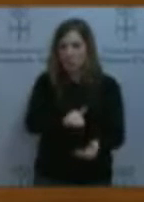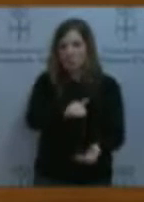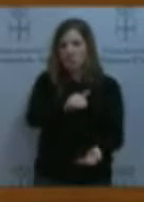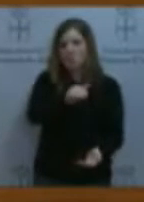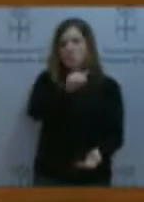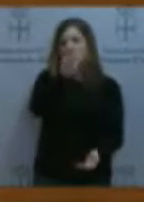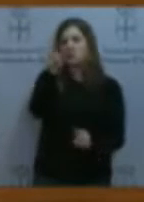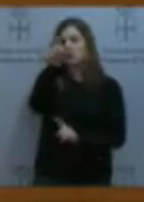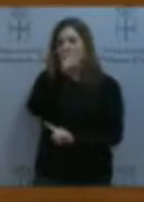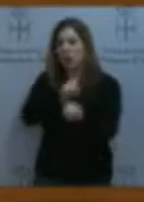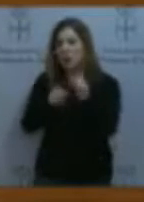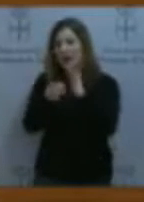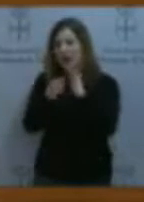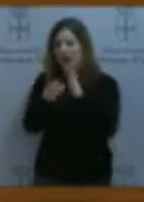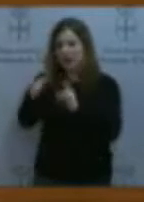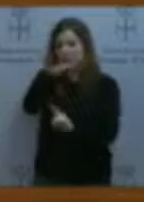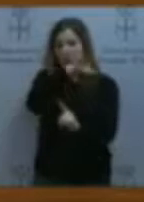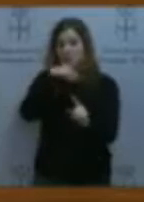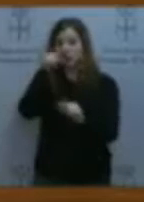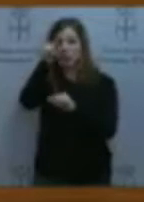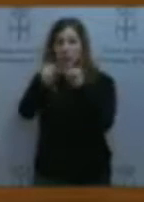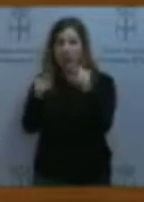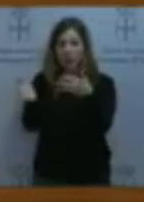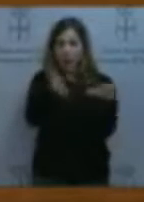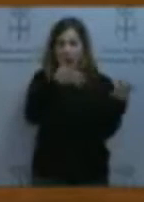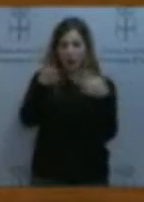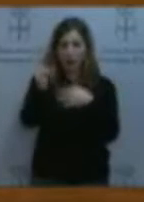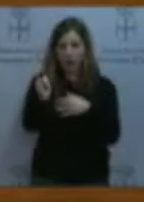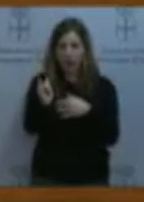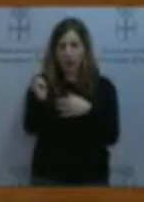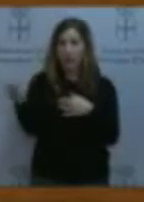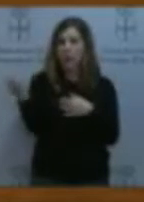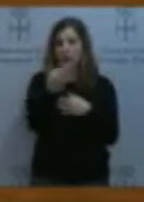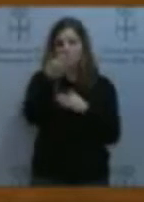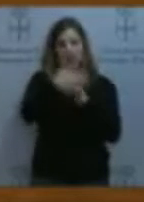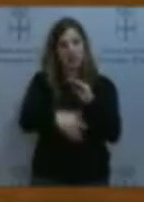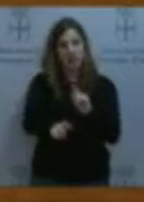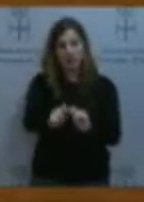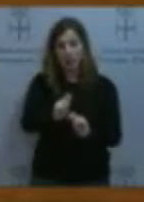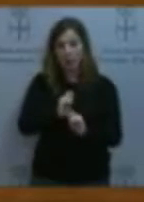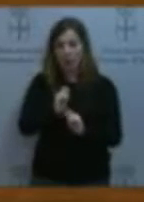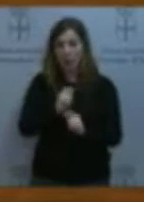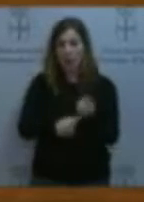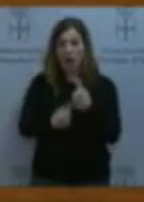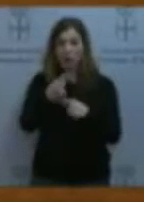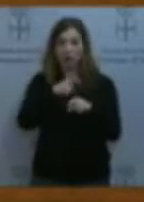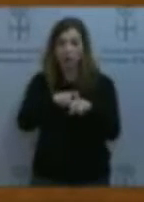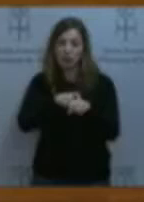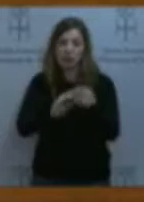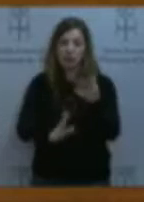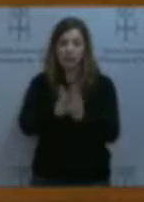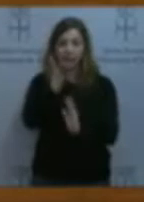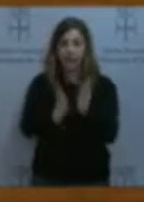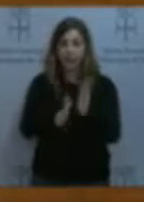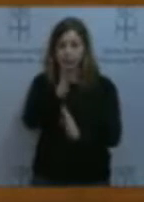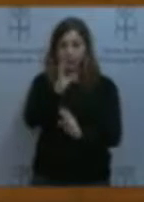del aire que nos debería limitar determinados tipos de incineración. y a la vez